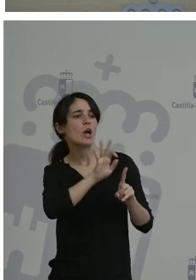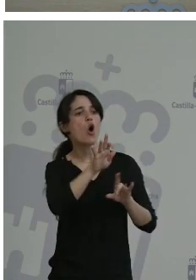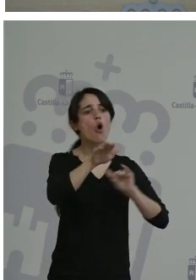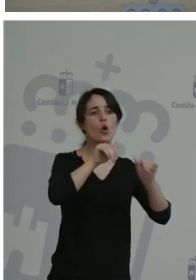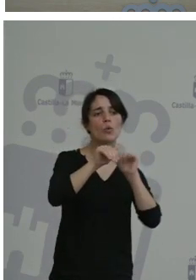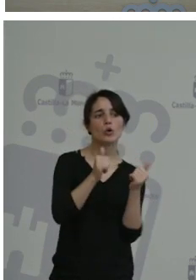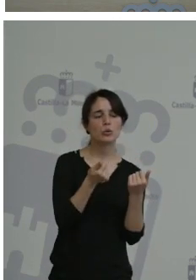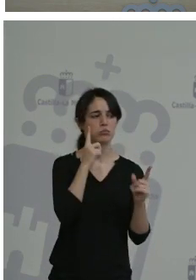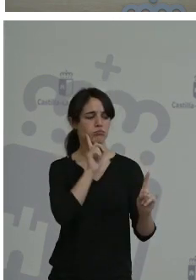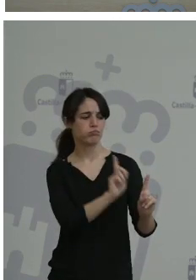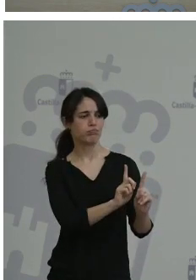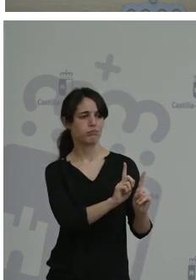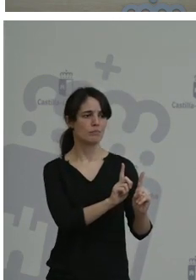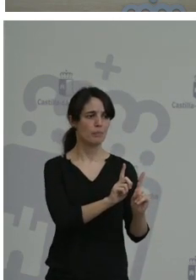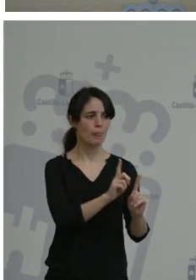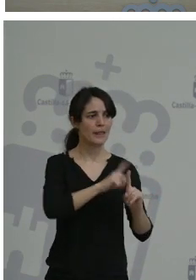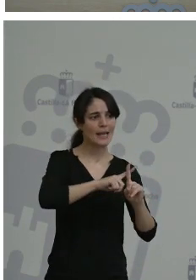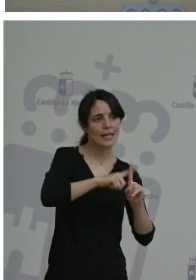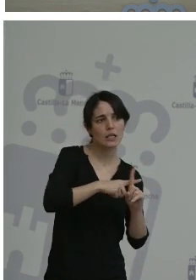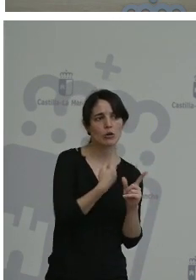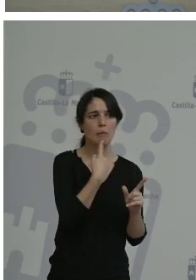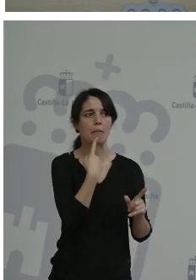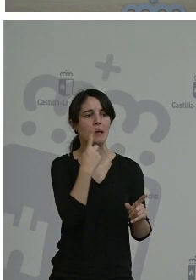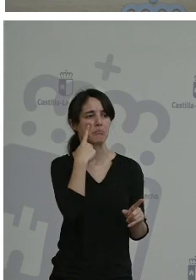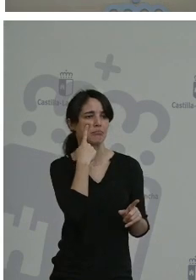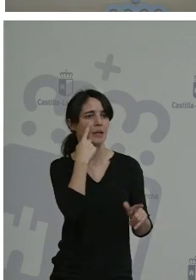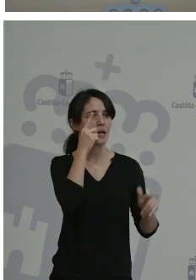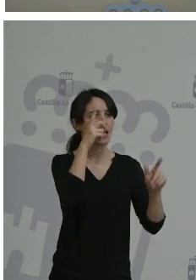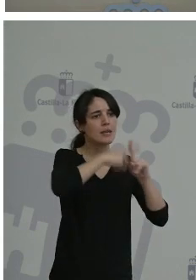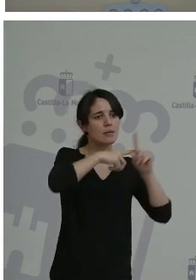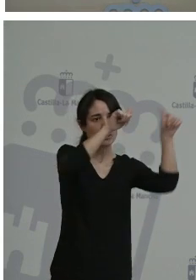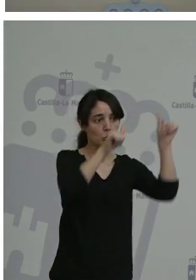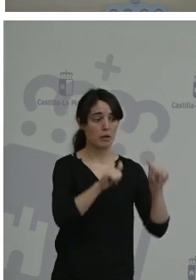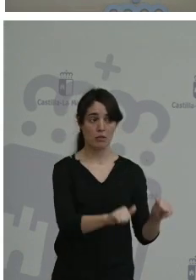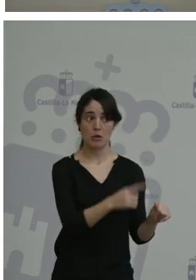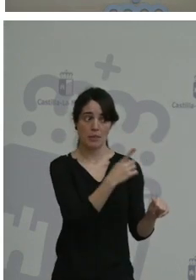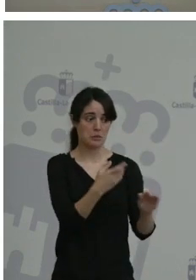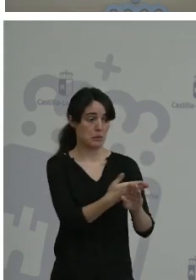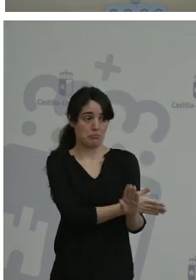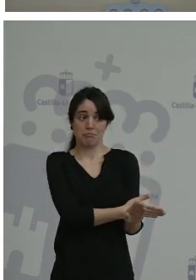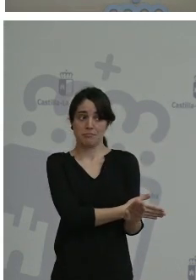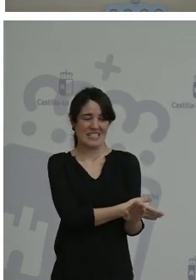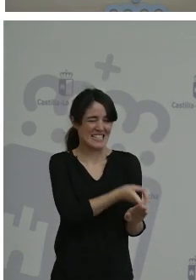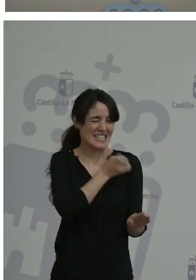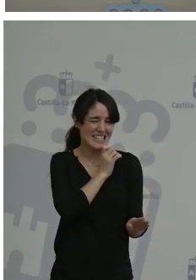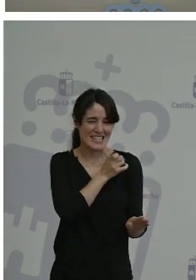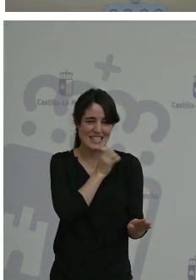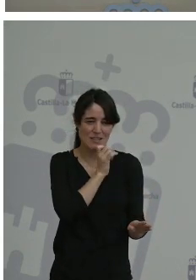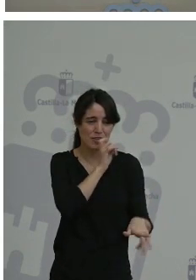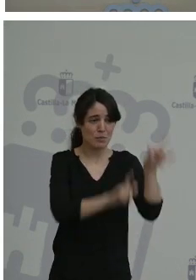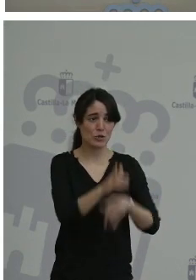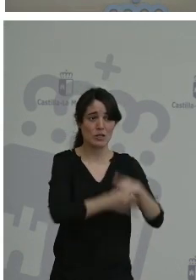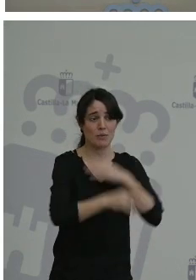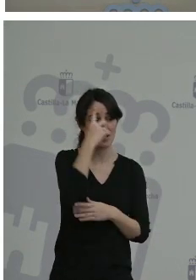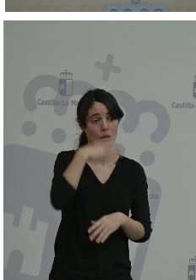en determinadas categorías que, por el nivel de titulación que requieren, pues muy, muy difícilmente las personas con discapacidad intelectual